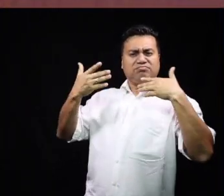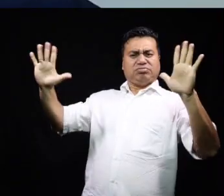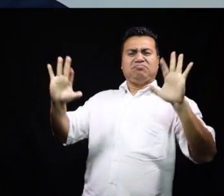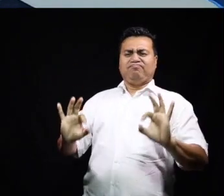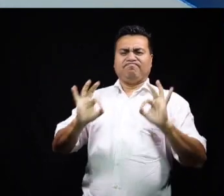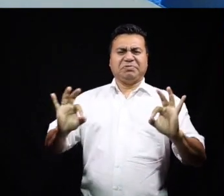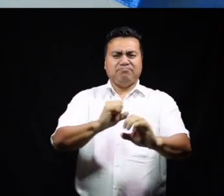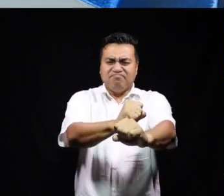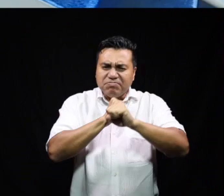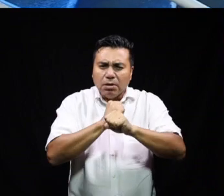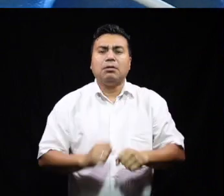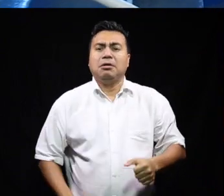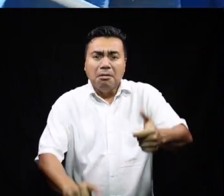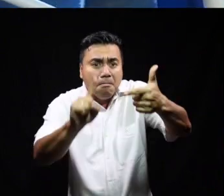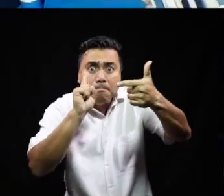para su seguridad.